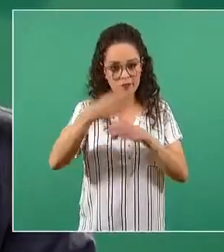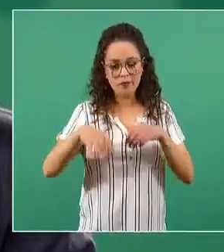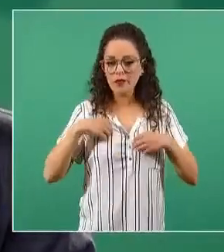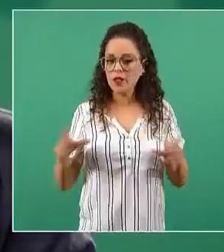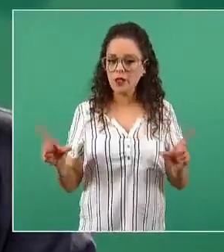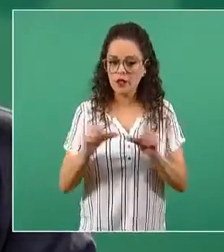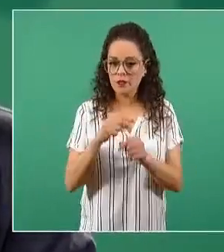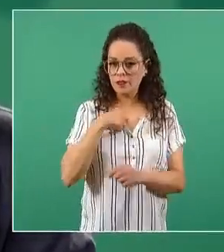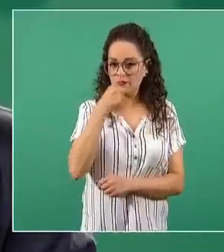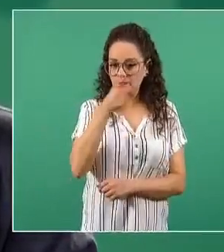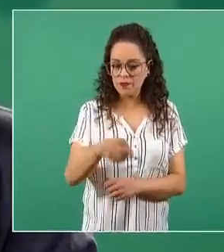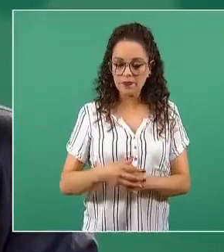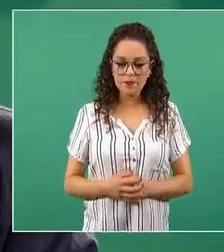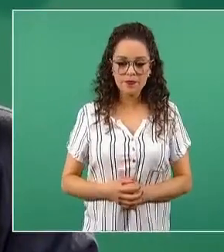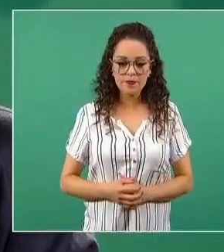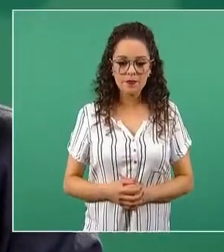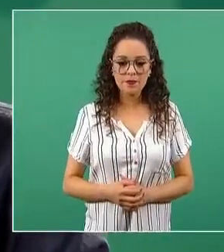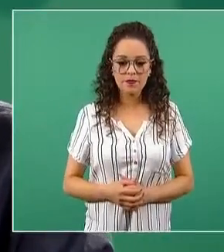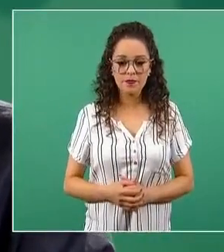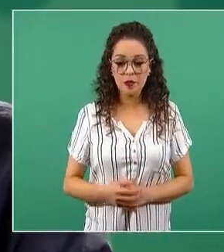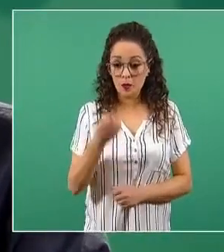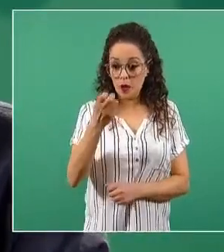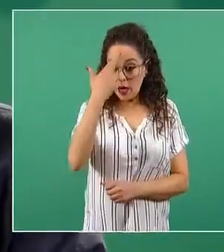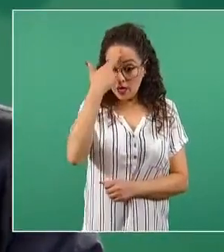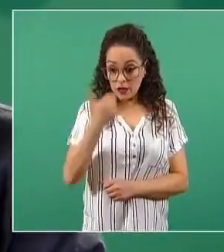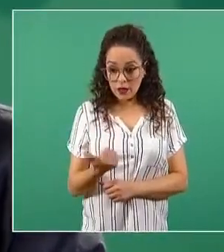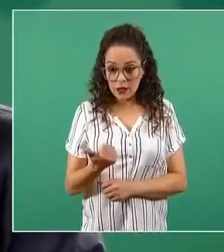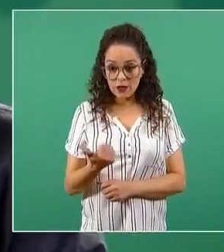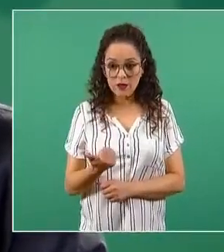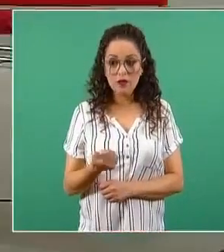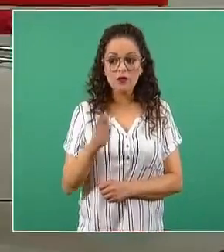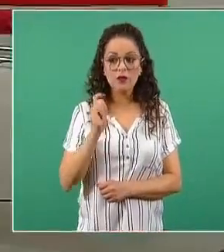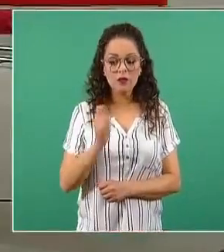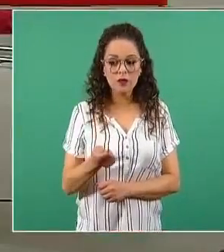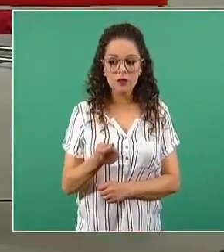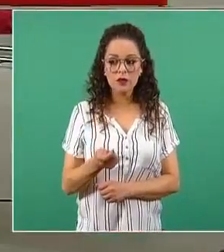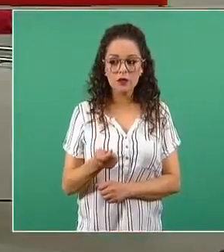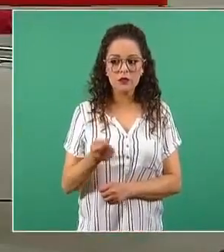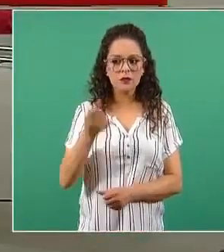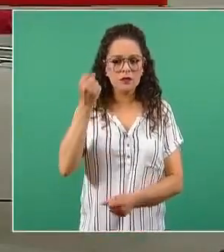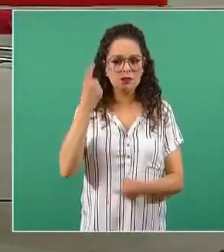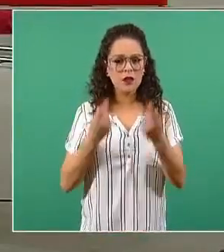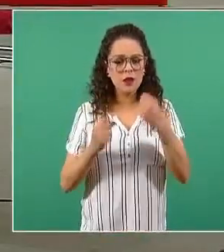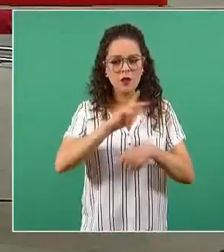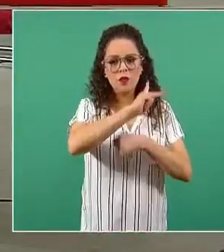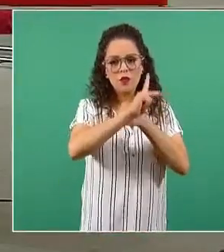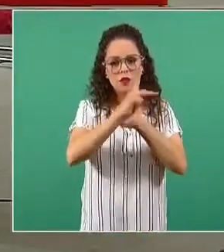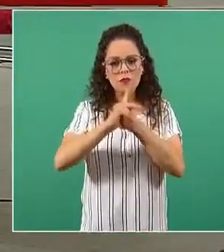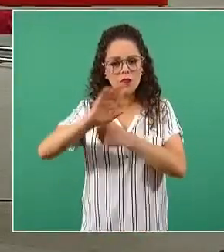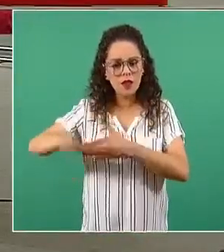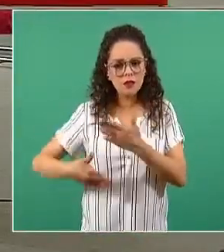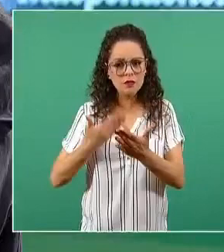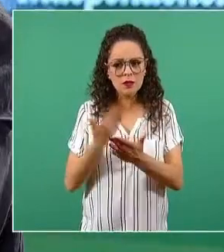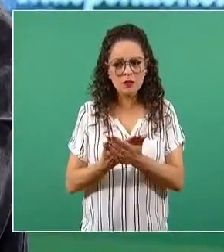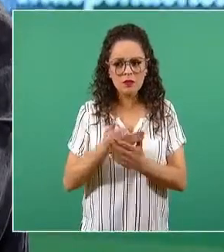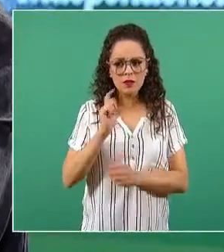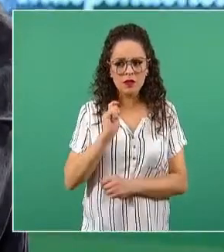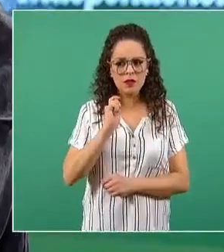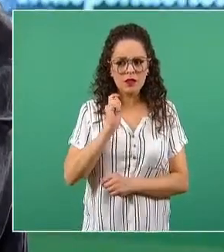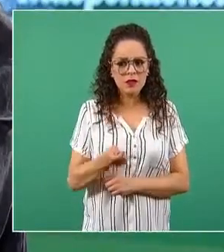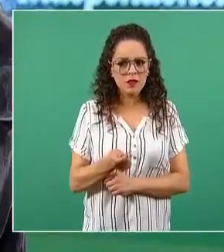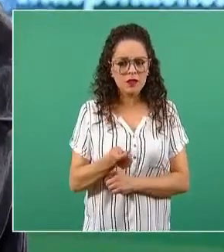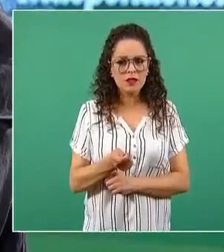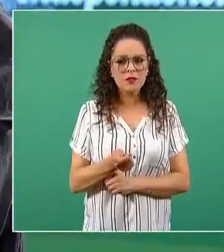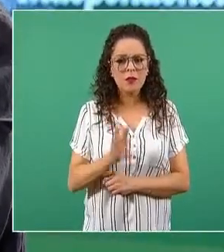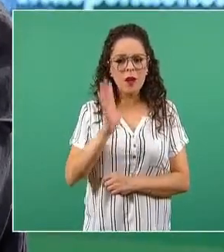diciendo lo siguiente. Por eso es que estas propuestas que se han hecho en algunos países de tener una especie de pasaporte